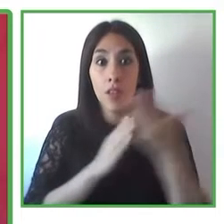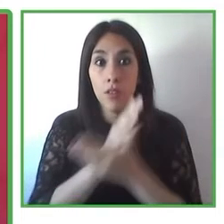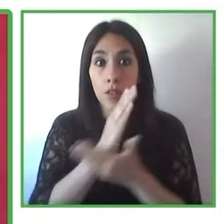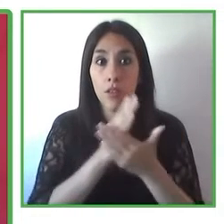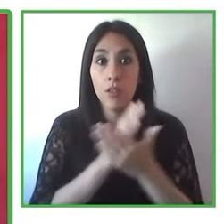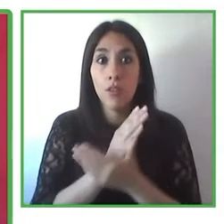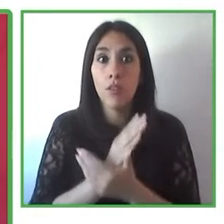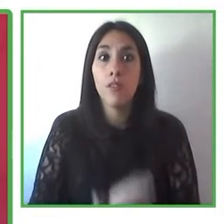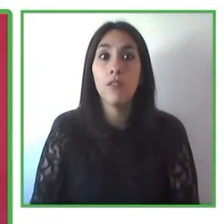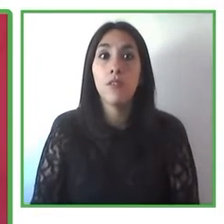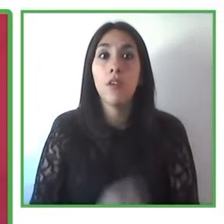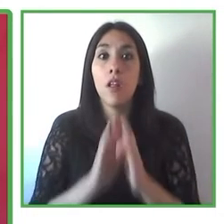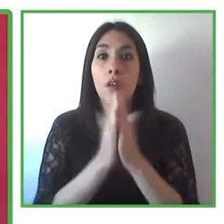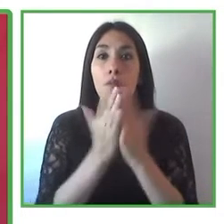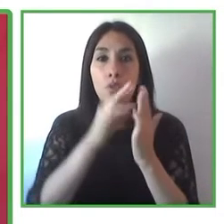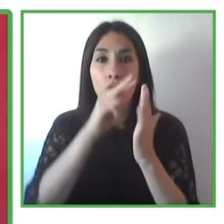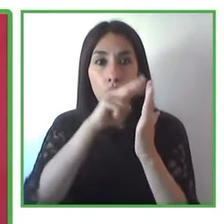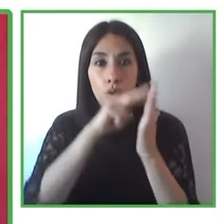Gracias.